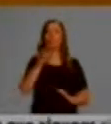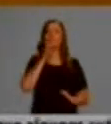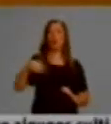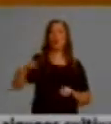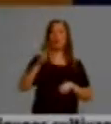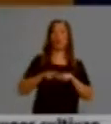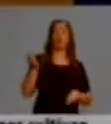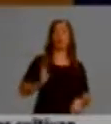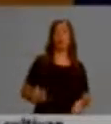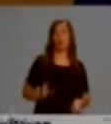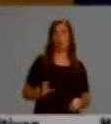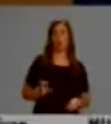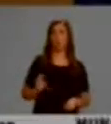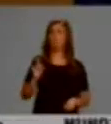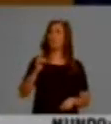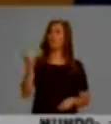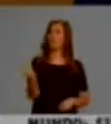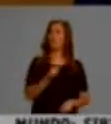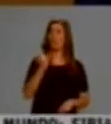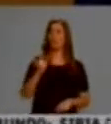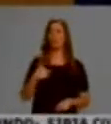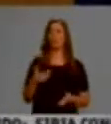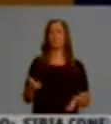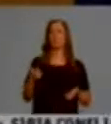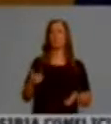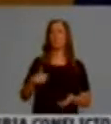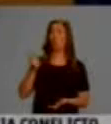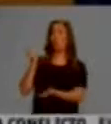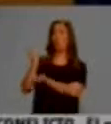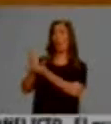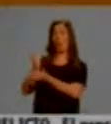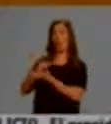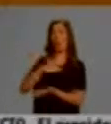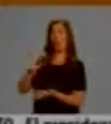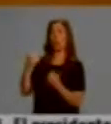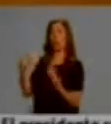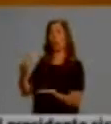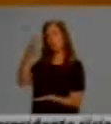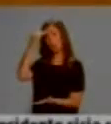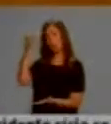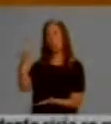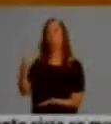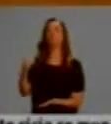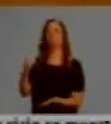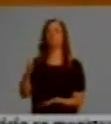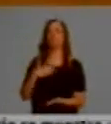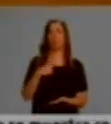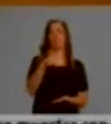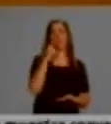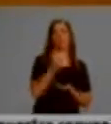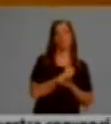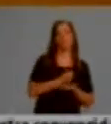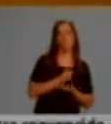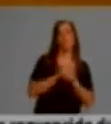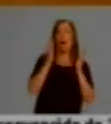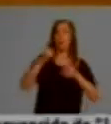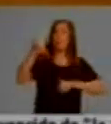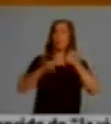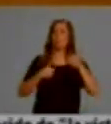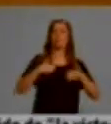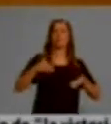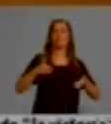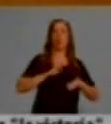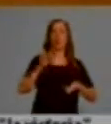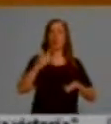vertiente. Por un lado, la de los empresarios que se han beneficiado de esos donativos y que han competido en clara ventaja respecto al resto de